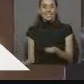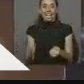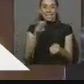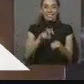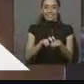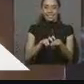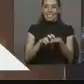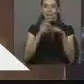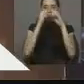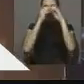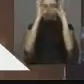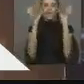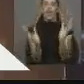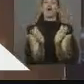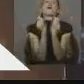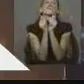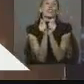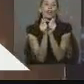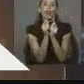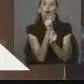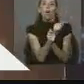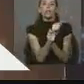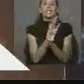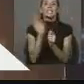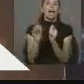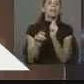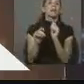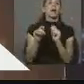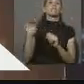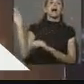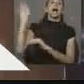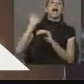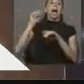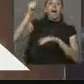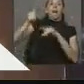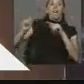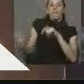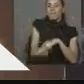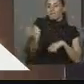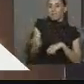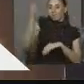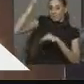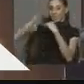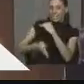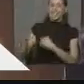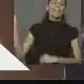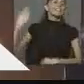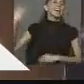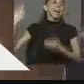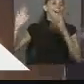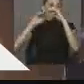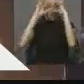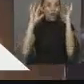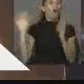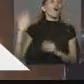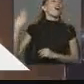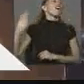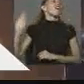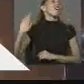un ramo de flores y le dijo, usted lo único que tiene que hacer es sacar la mano. Todo esto iba bien,